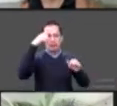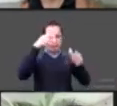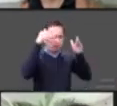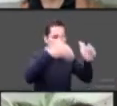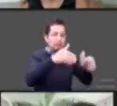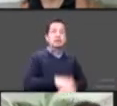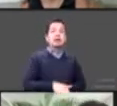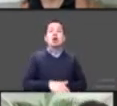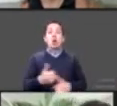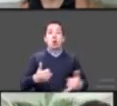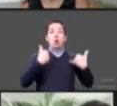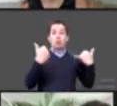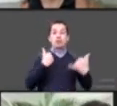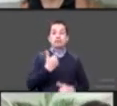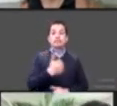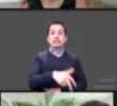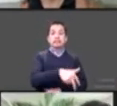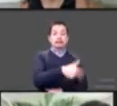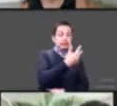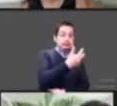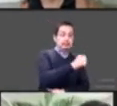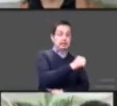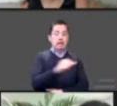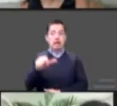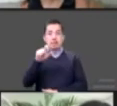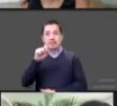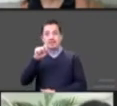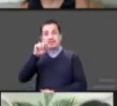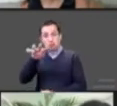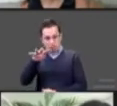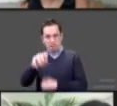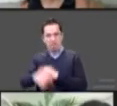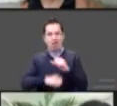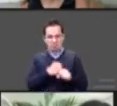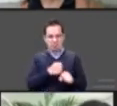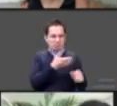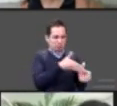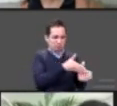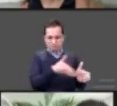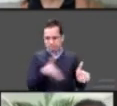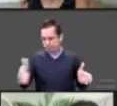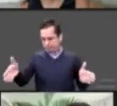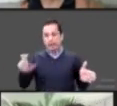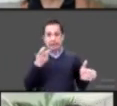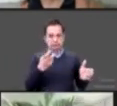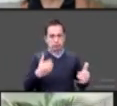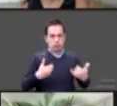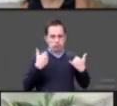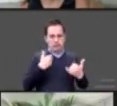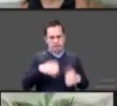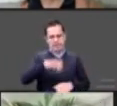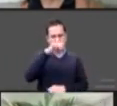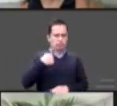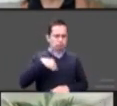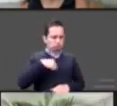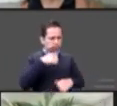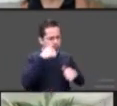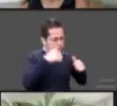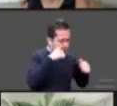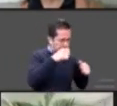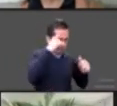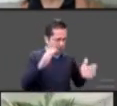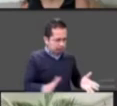marca en México como juventud, puedan ejercer sus derechos y acceder a